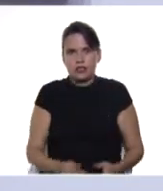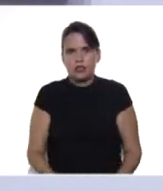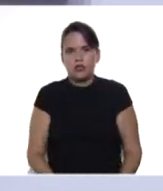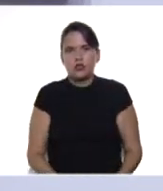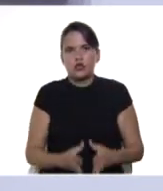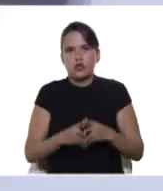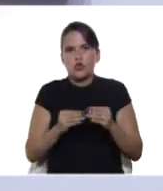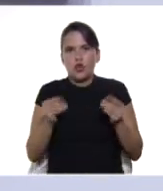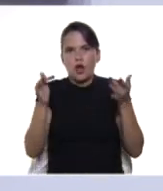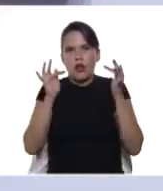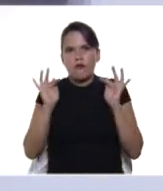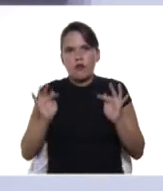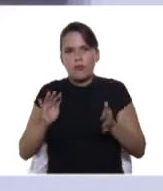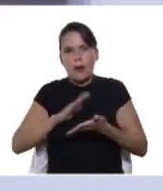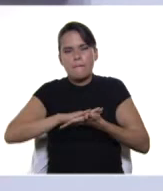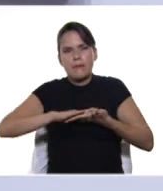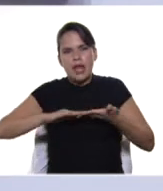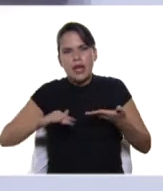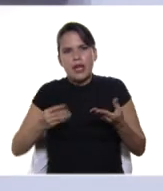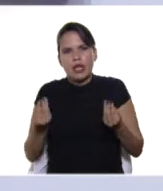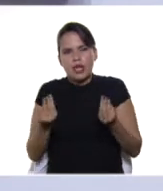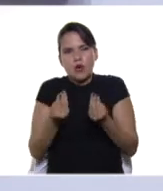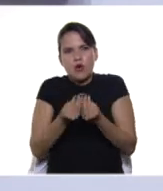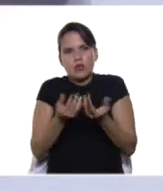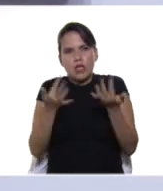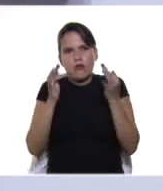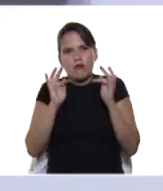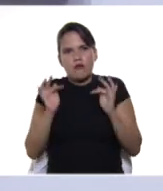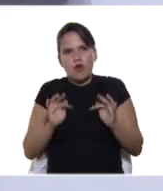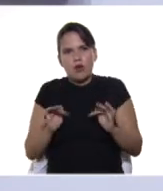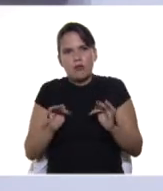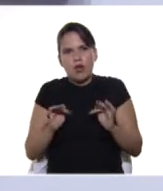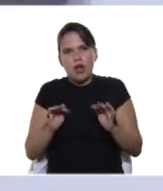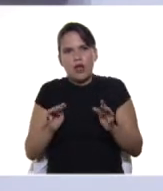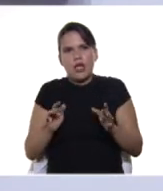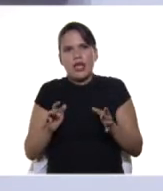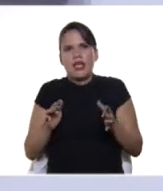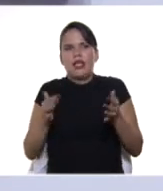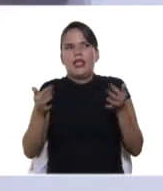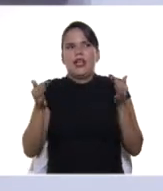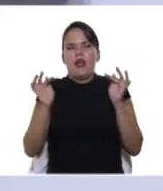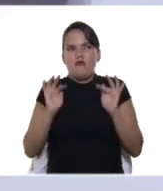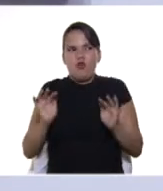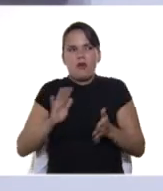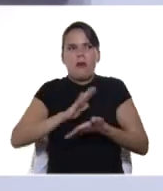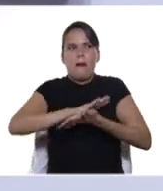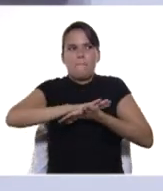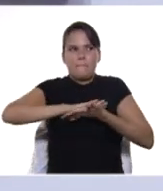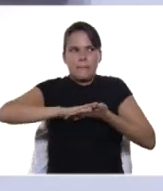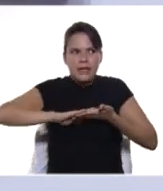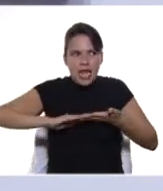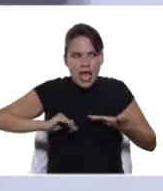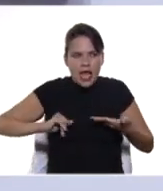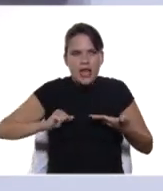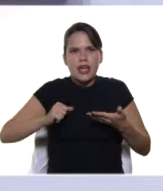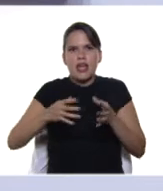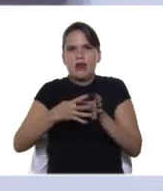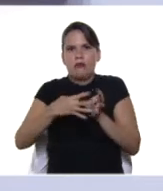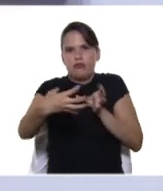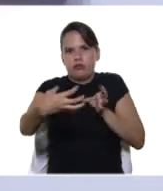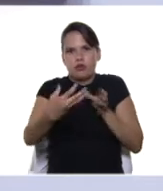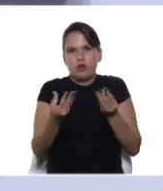forma el poliedro. Las aristas son los segmentos que